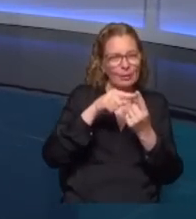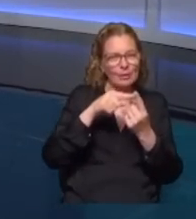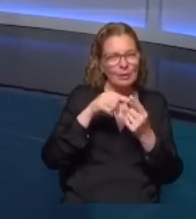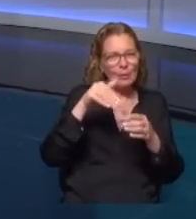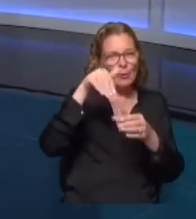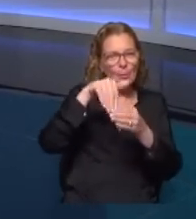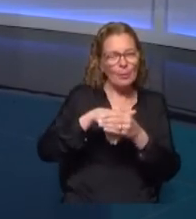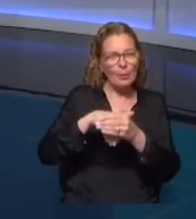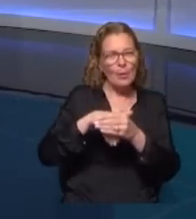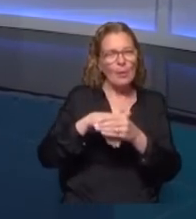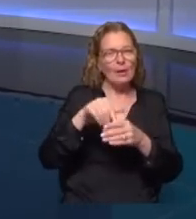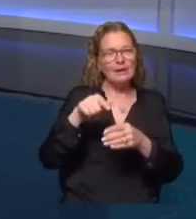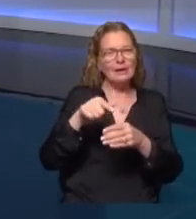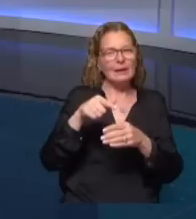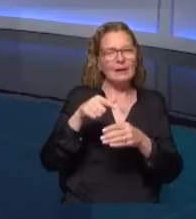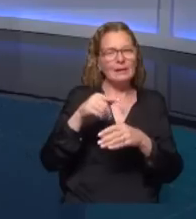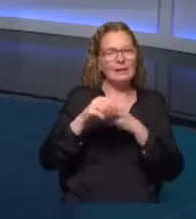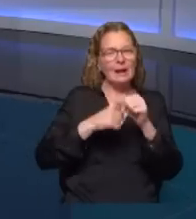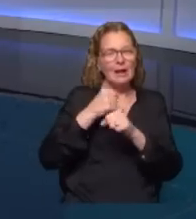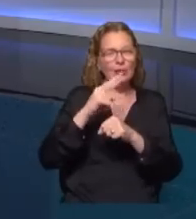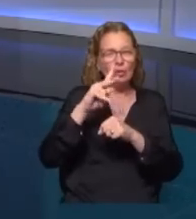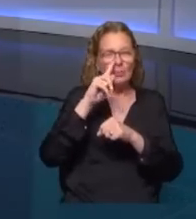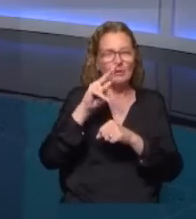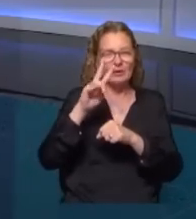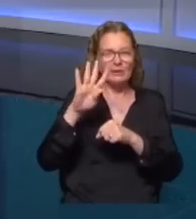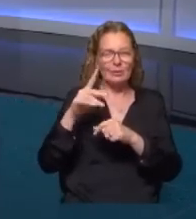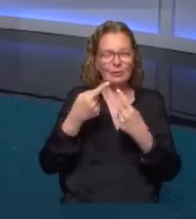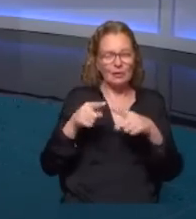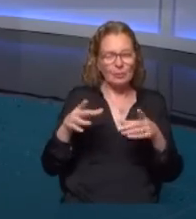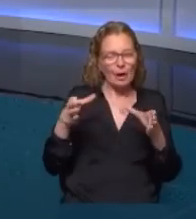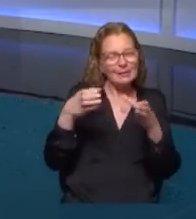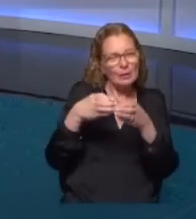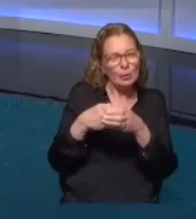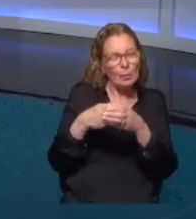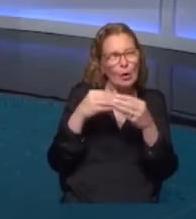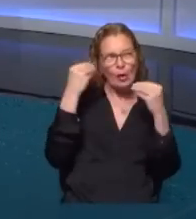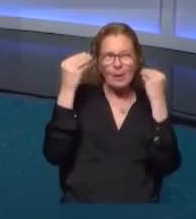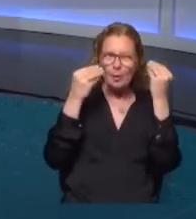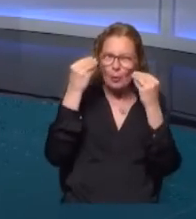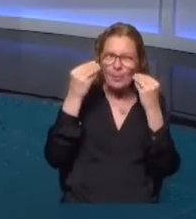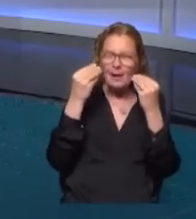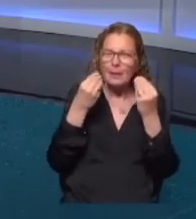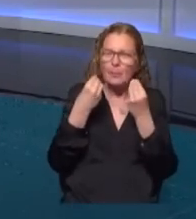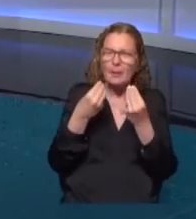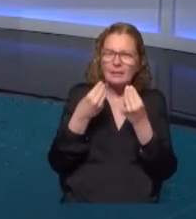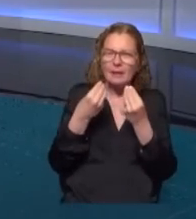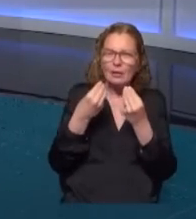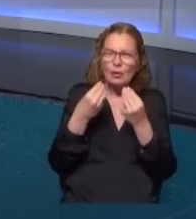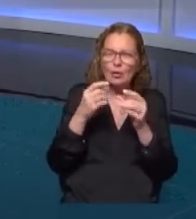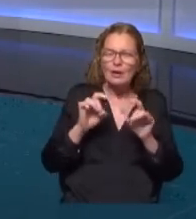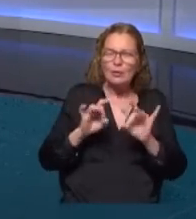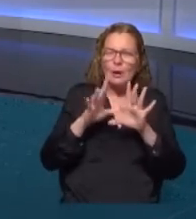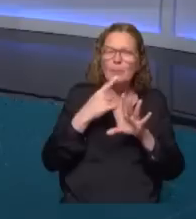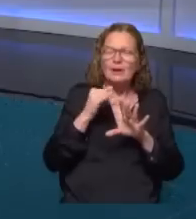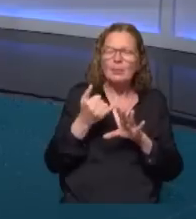plebiscito rumbo a las elecciones de 2024 entre otras cosas a este colectivo le preocupa Qué puede pasar con los recursos natural por